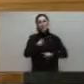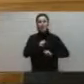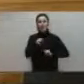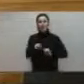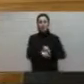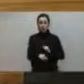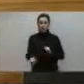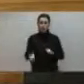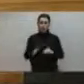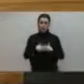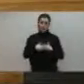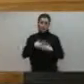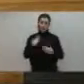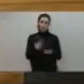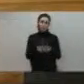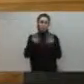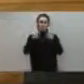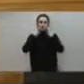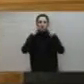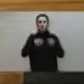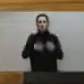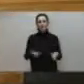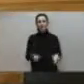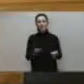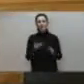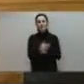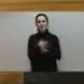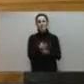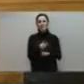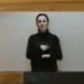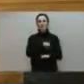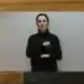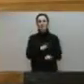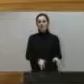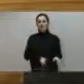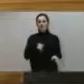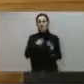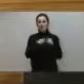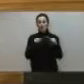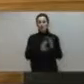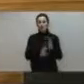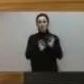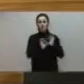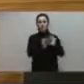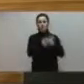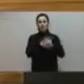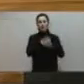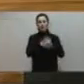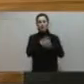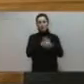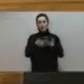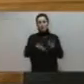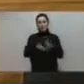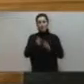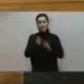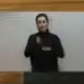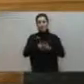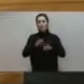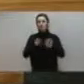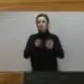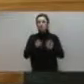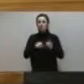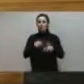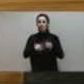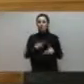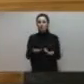por lo menos plausible. Los astilleros españoles en general y los asturianos en particular avanzan con firmeza en la consecución